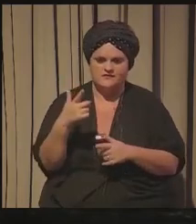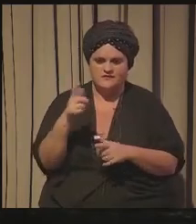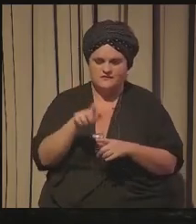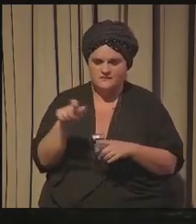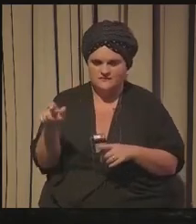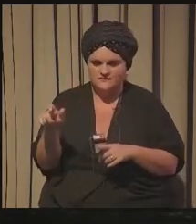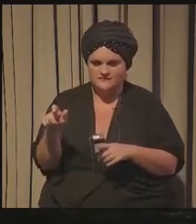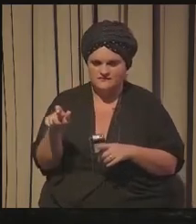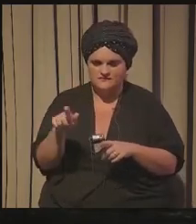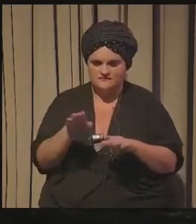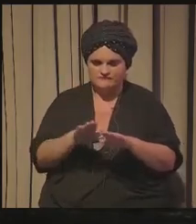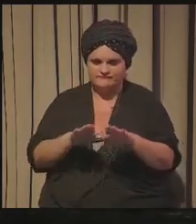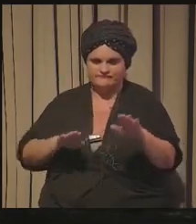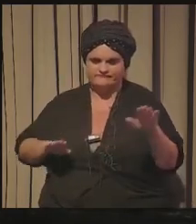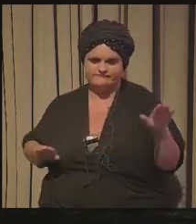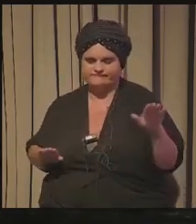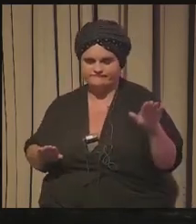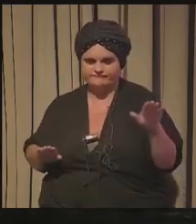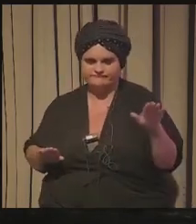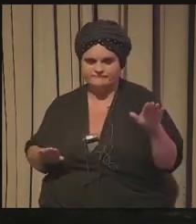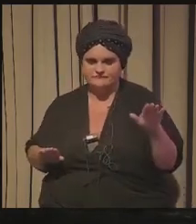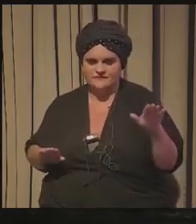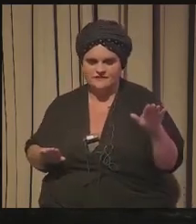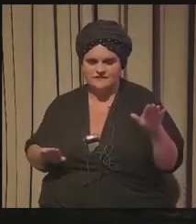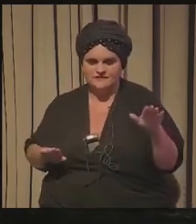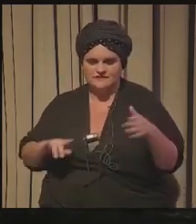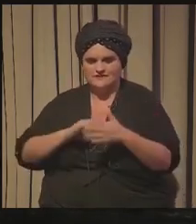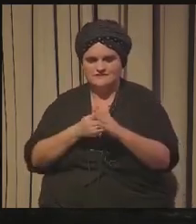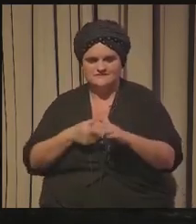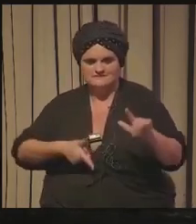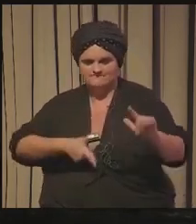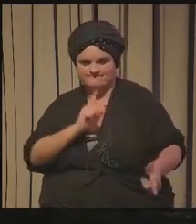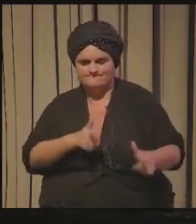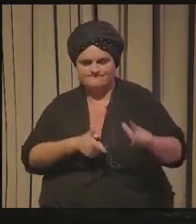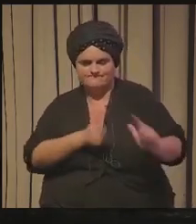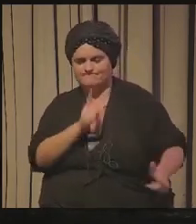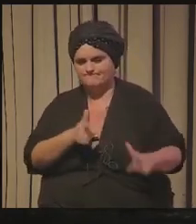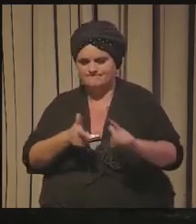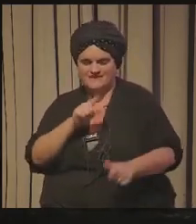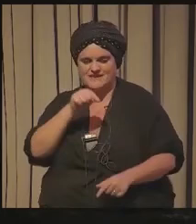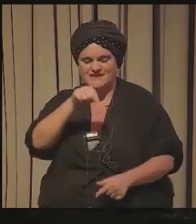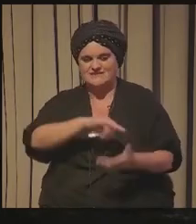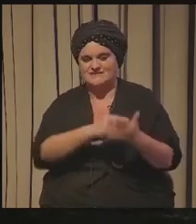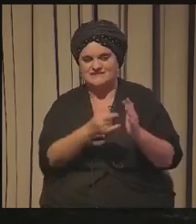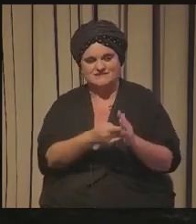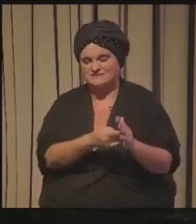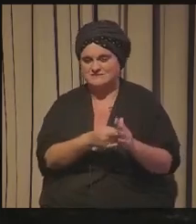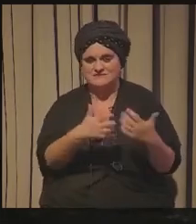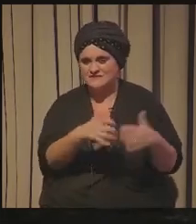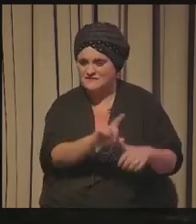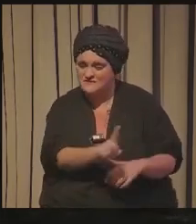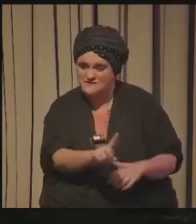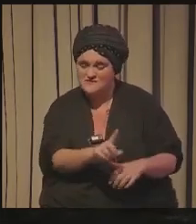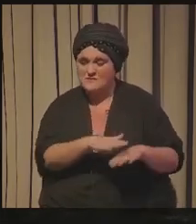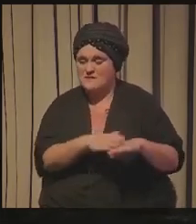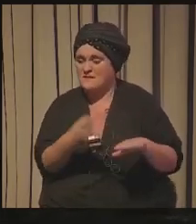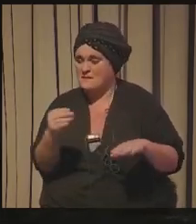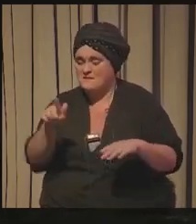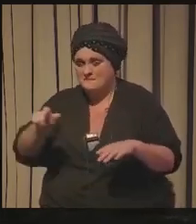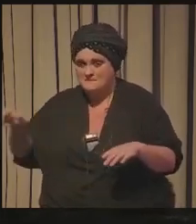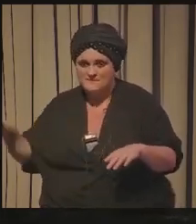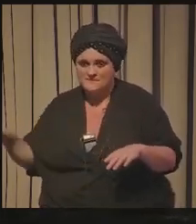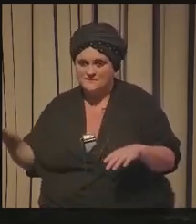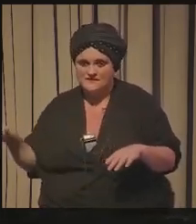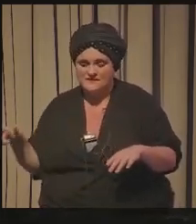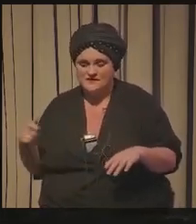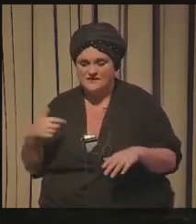quedado rezagadas y que están dando patadas al sistema y están diciendo este sistema no funciona para mucha gente